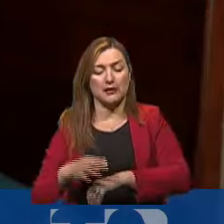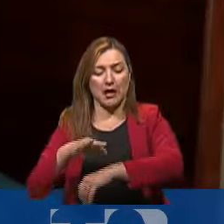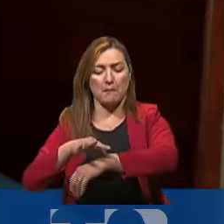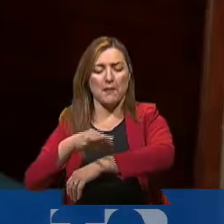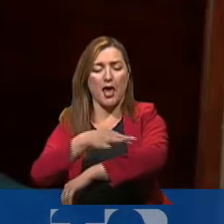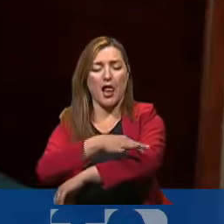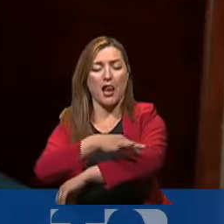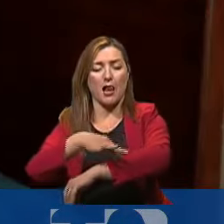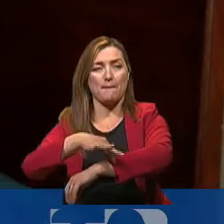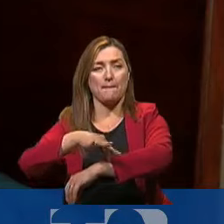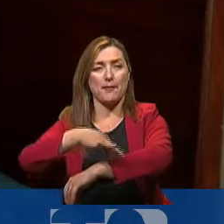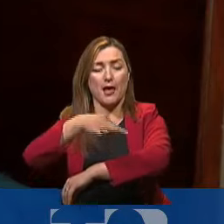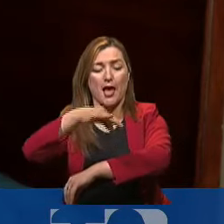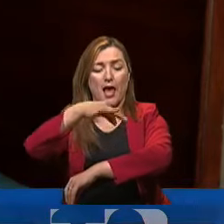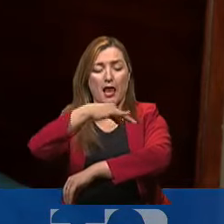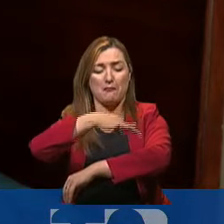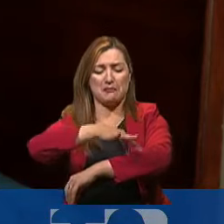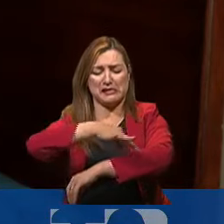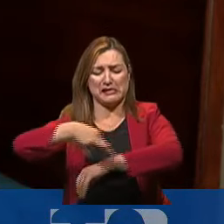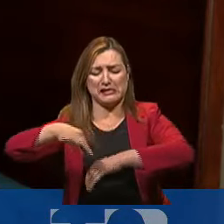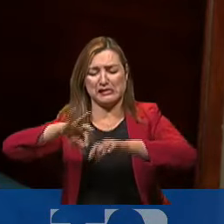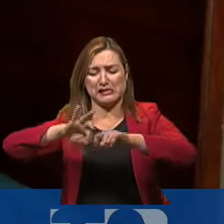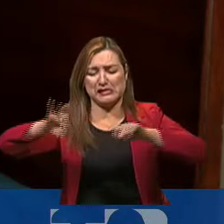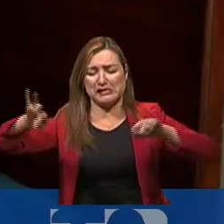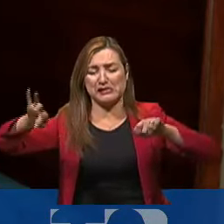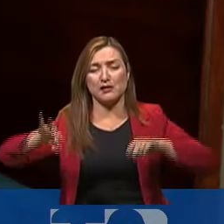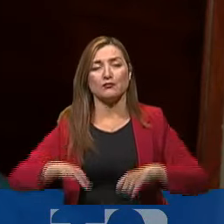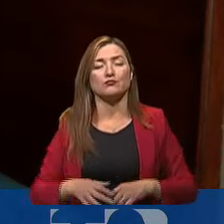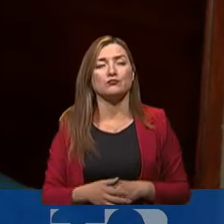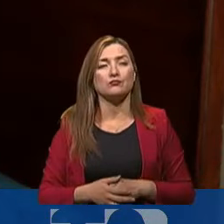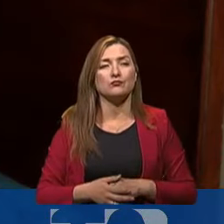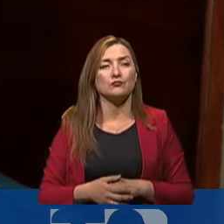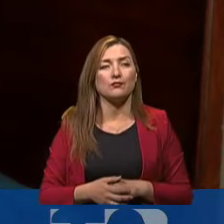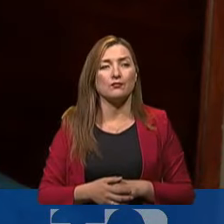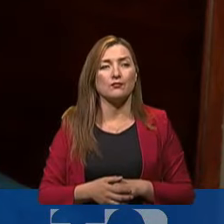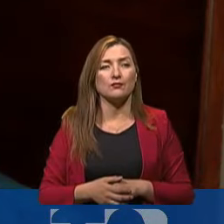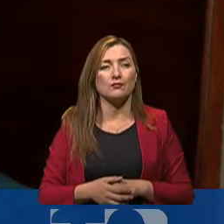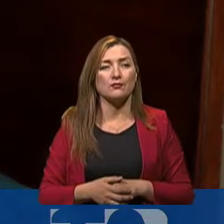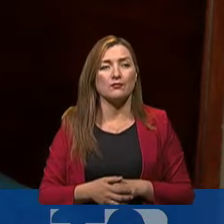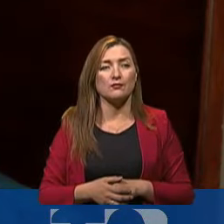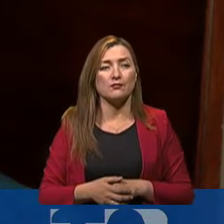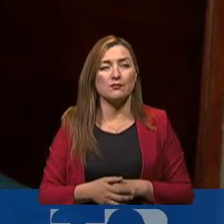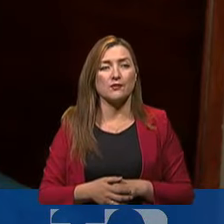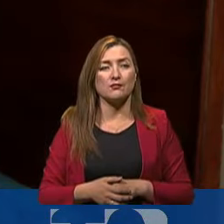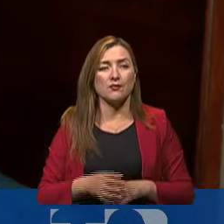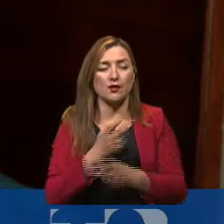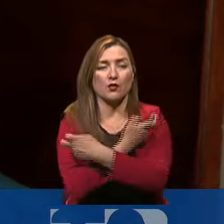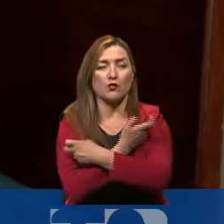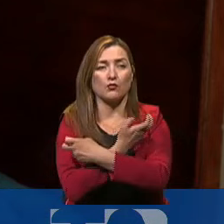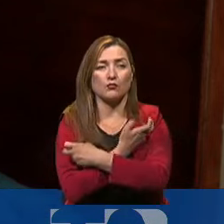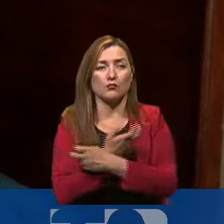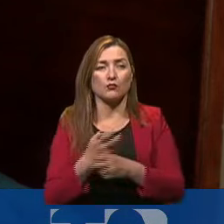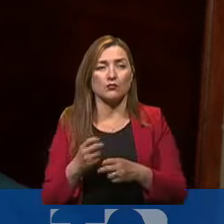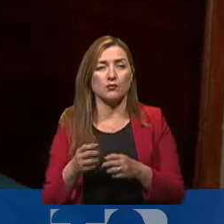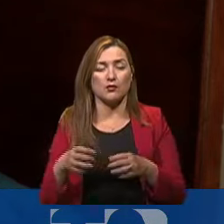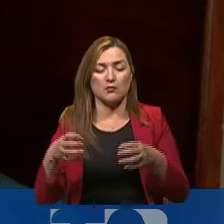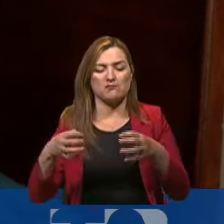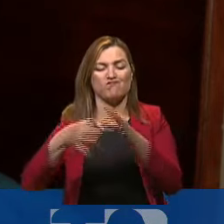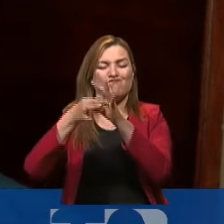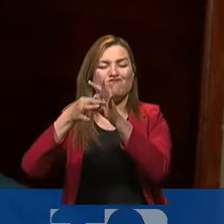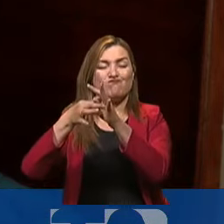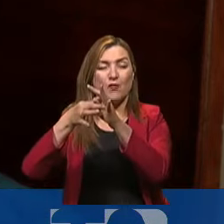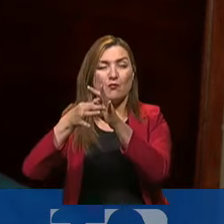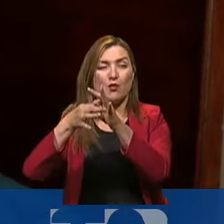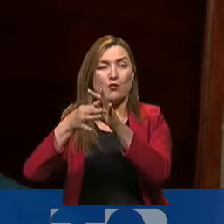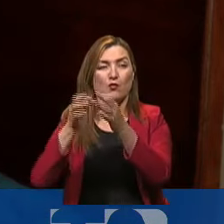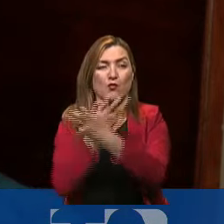piel. Tutores que le pusieron hasta que el hueso consolide. Ya que el hueso esté consolidado, ahí